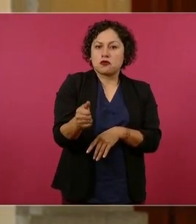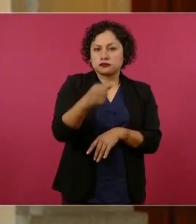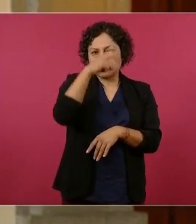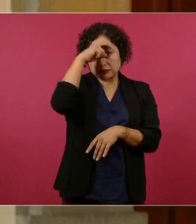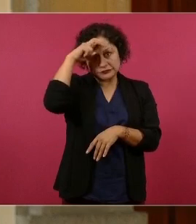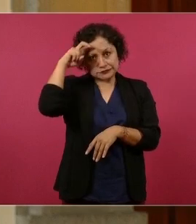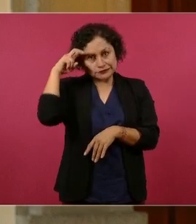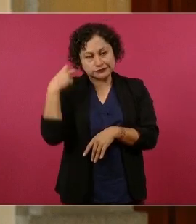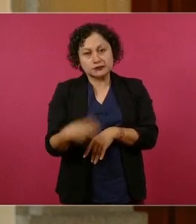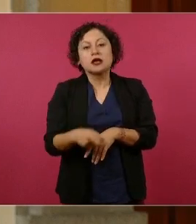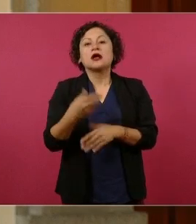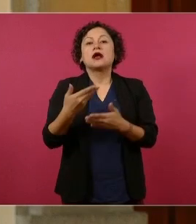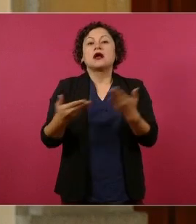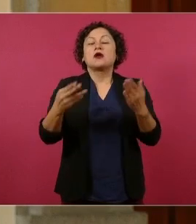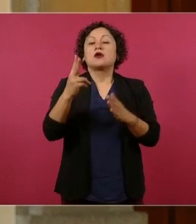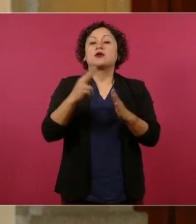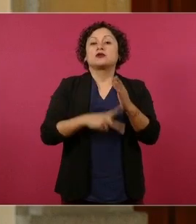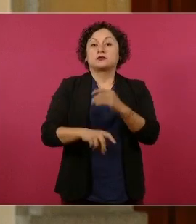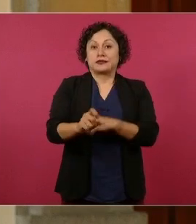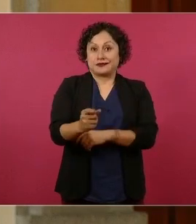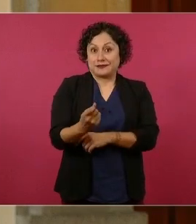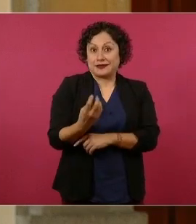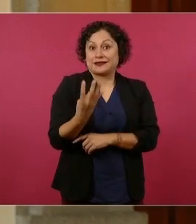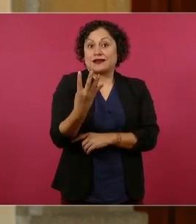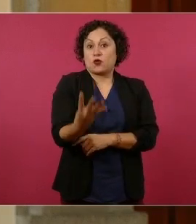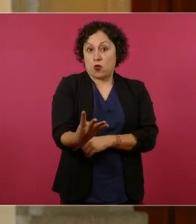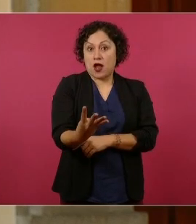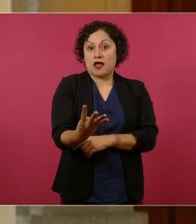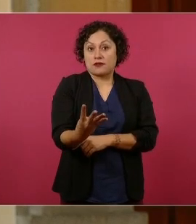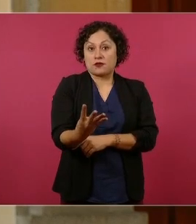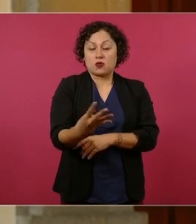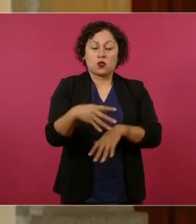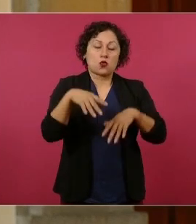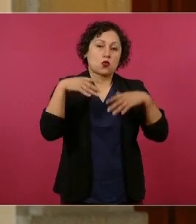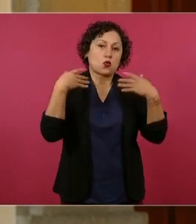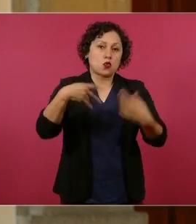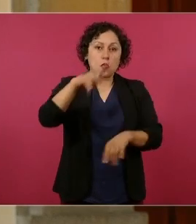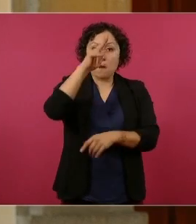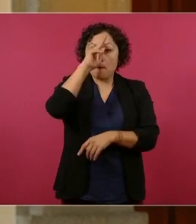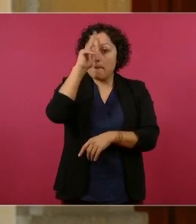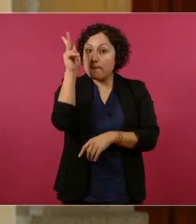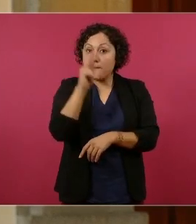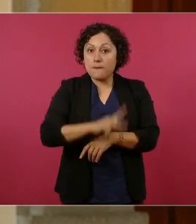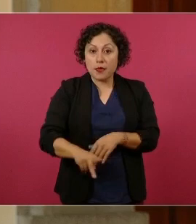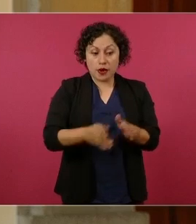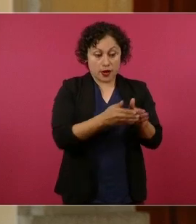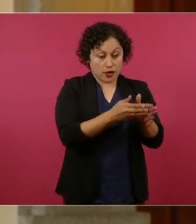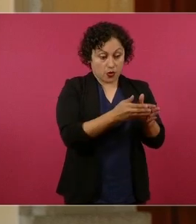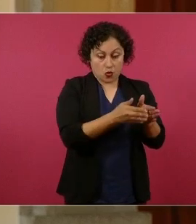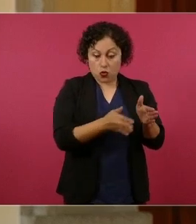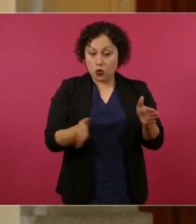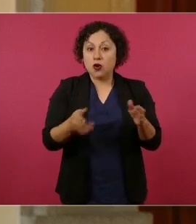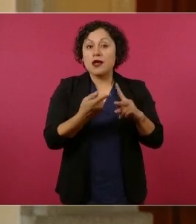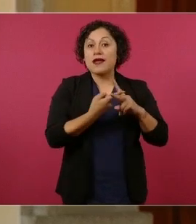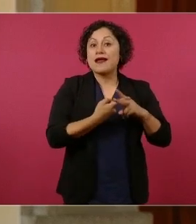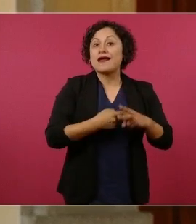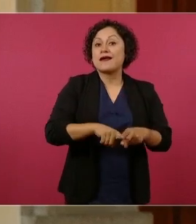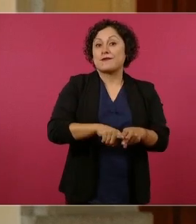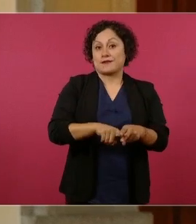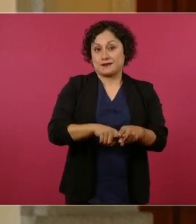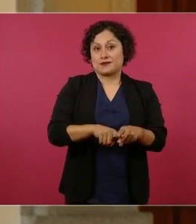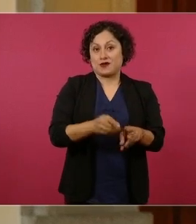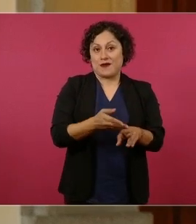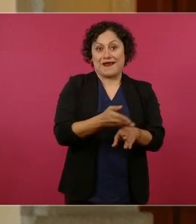este año 2024, la presencia de esta ola de calor provocó que se tuvieran temperaturas extraordinarias y,